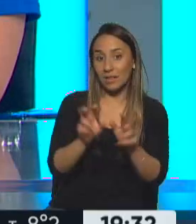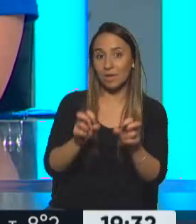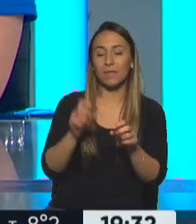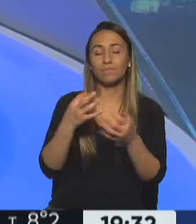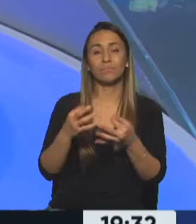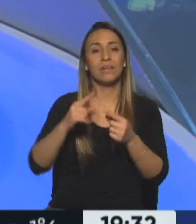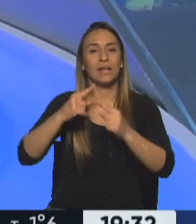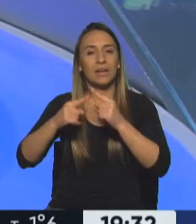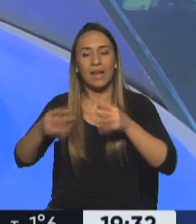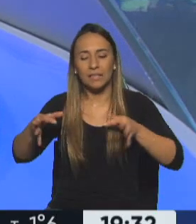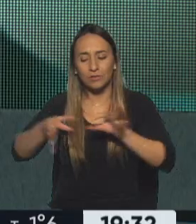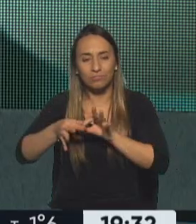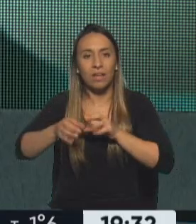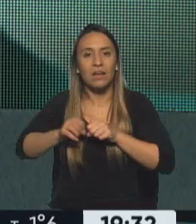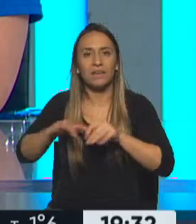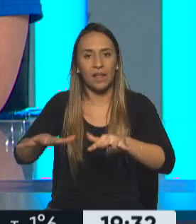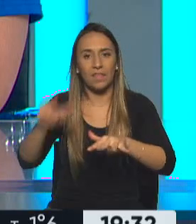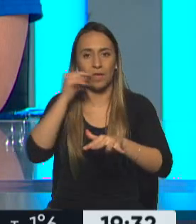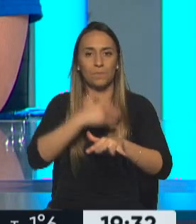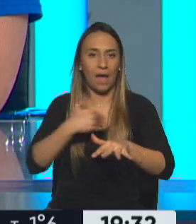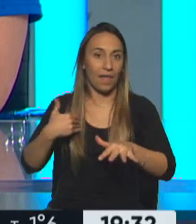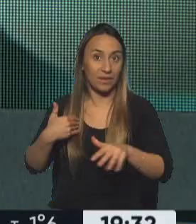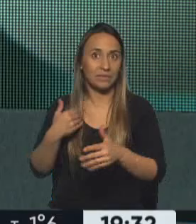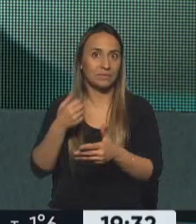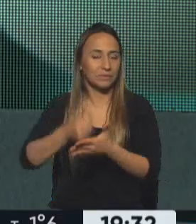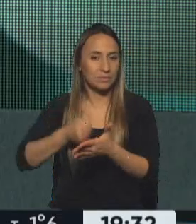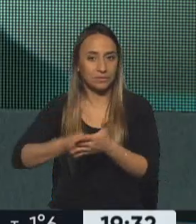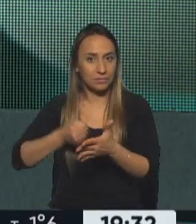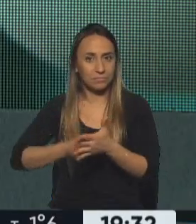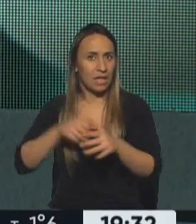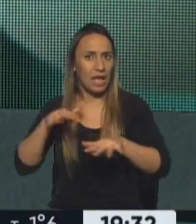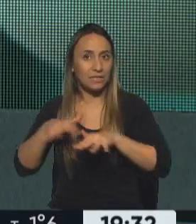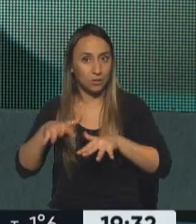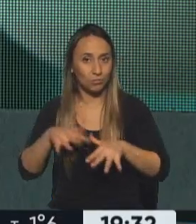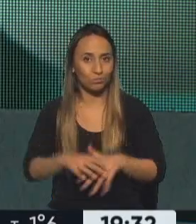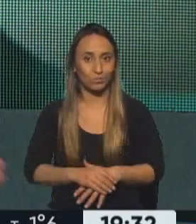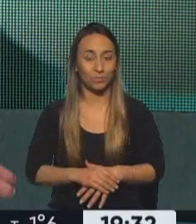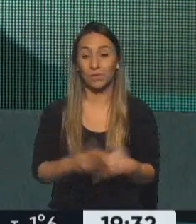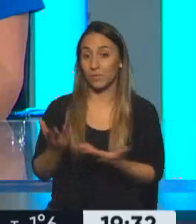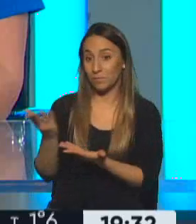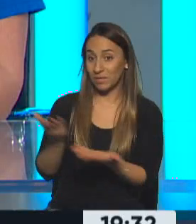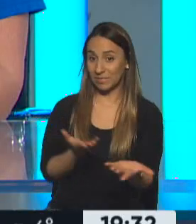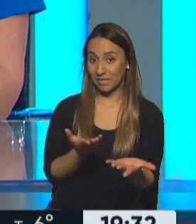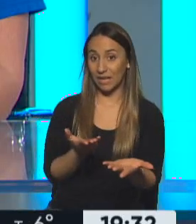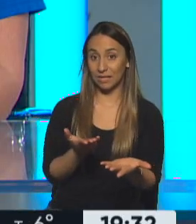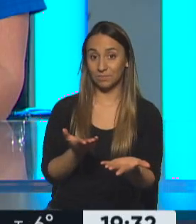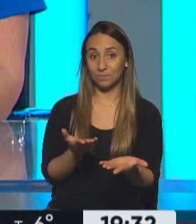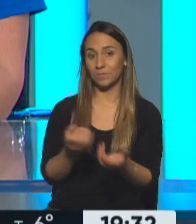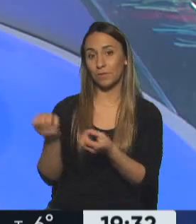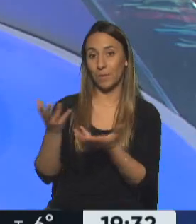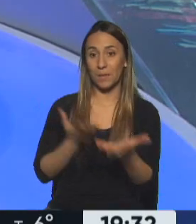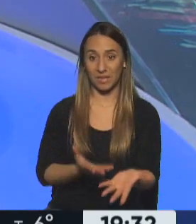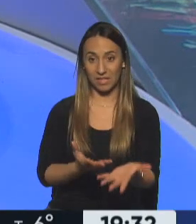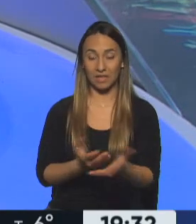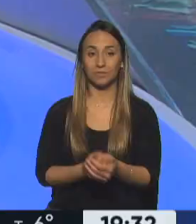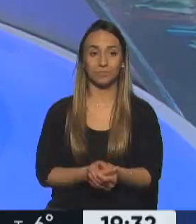padres y de madres, ¿no?, que trabajan en consecuencia y en acción continua. Bueno, presentarlas en principio y les damos la bienvenida